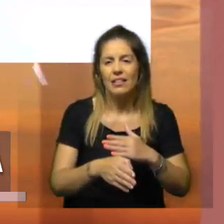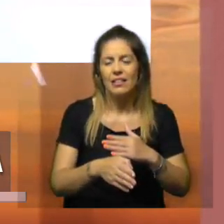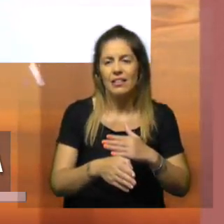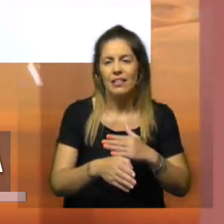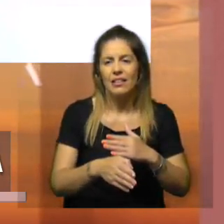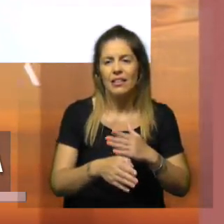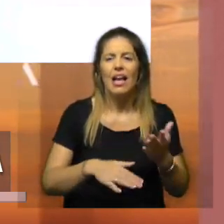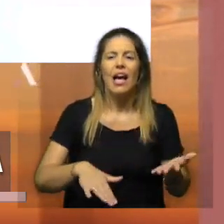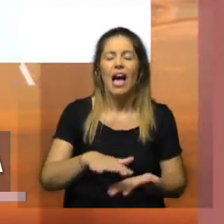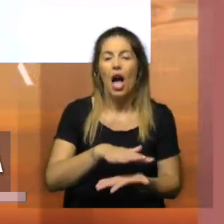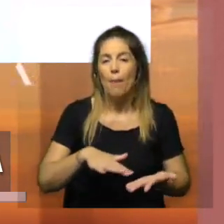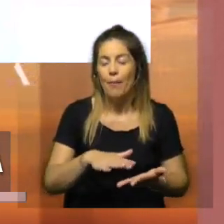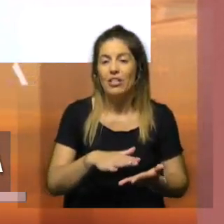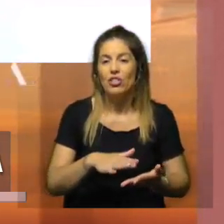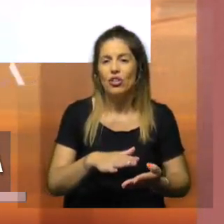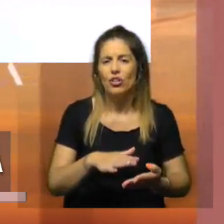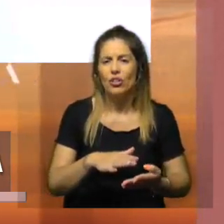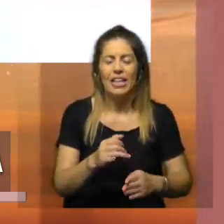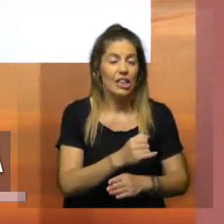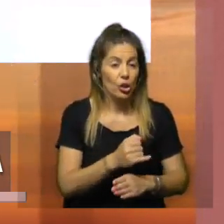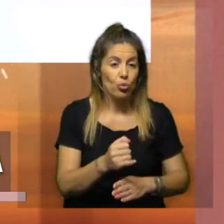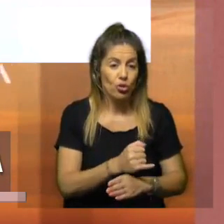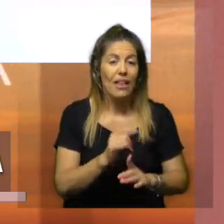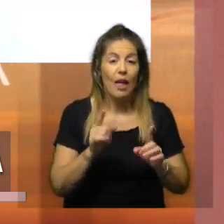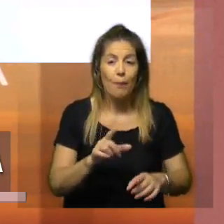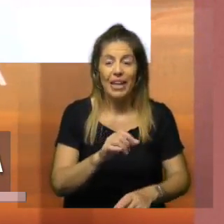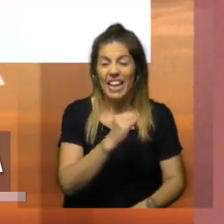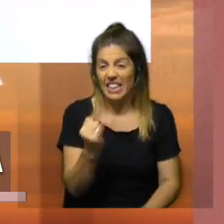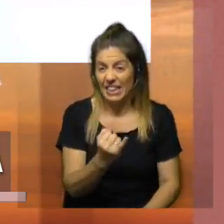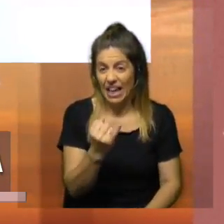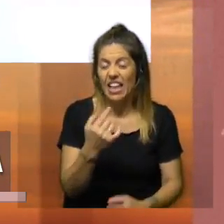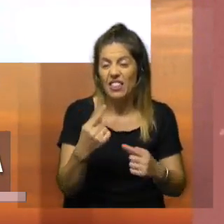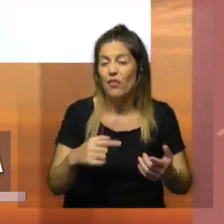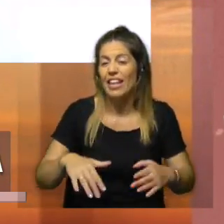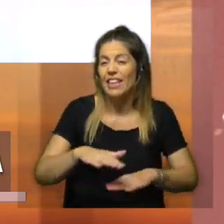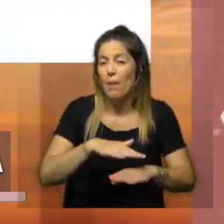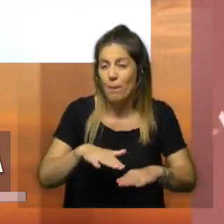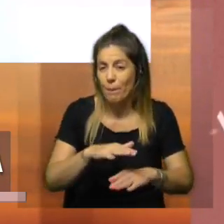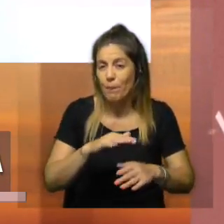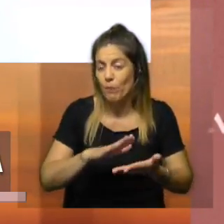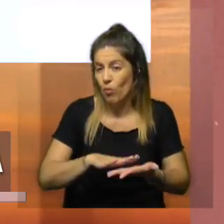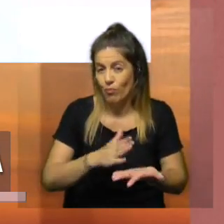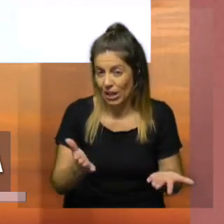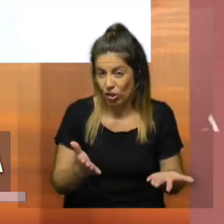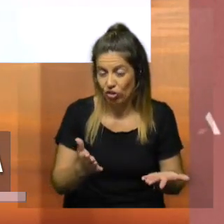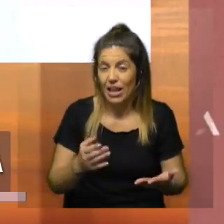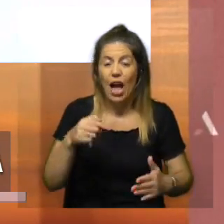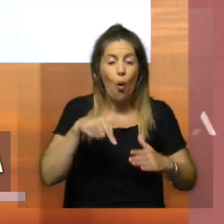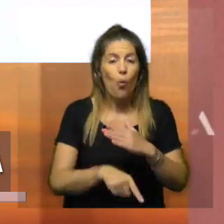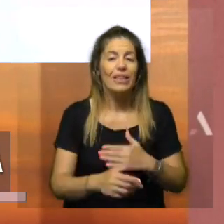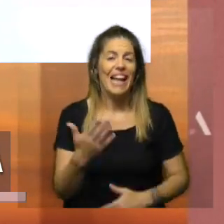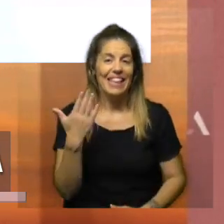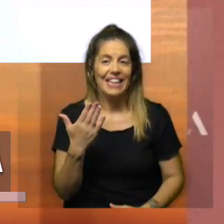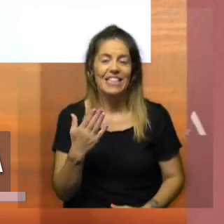a espacios institucionales. Esto también ocurre en Italia en distintos momentos. O sea, las ultraderechas tienen estas acciones como